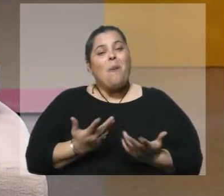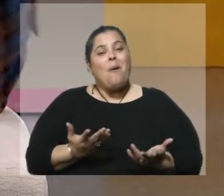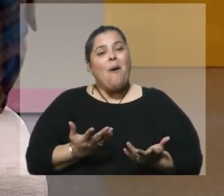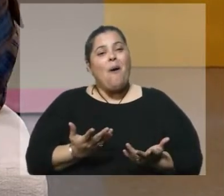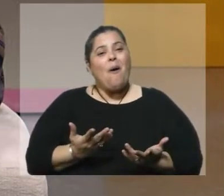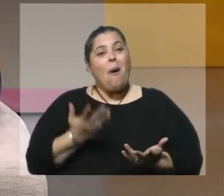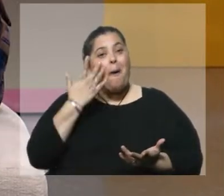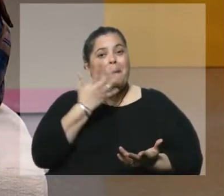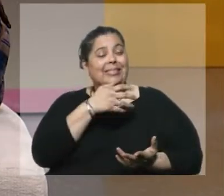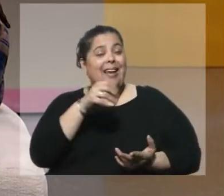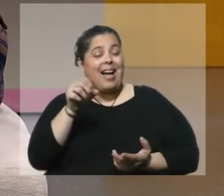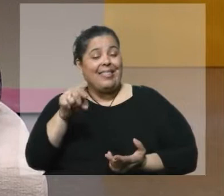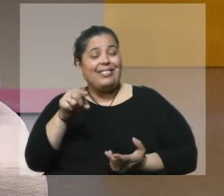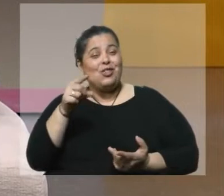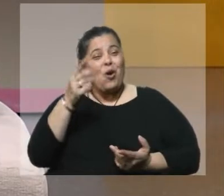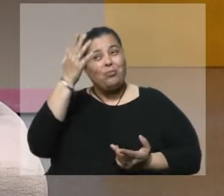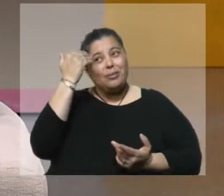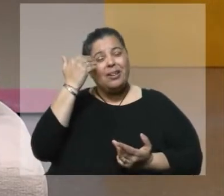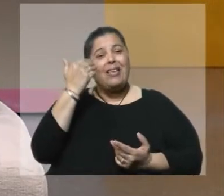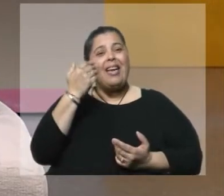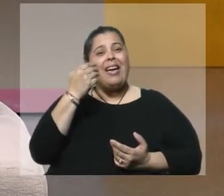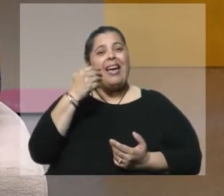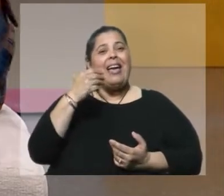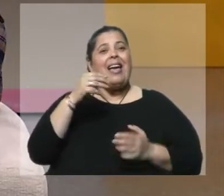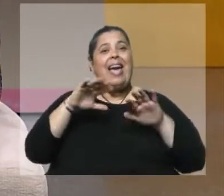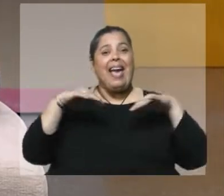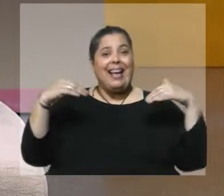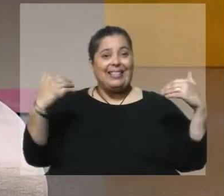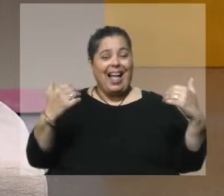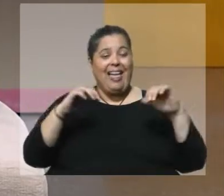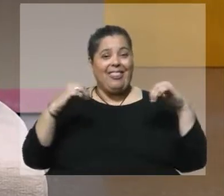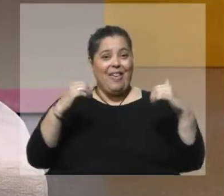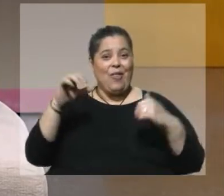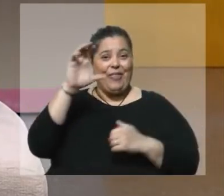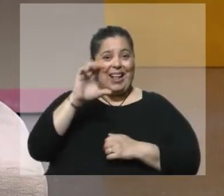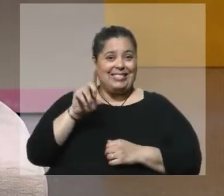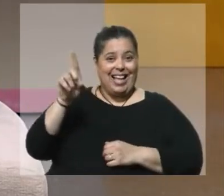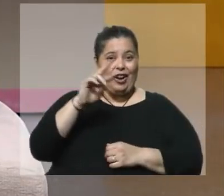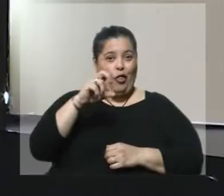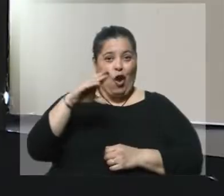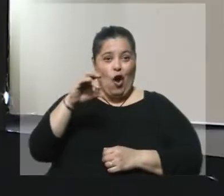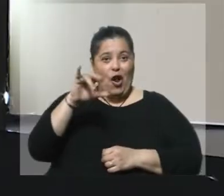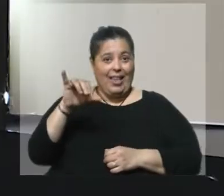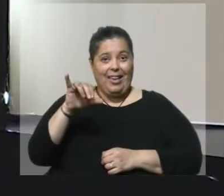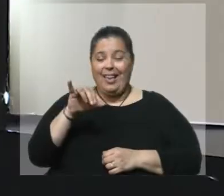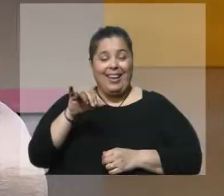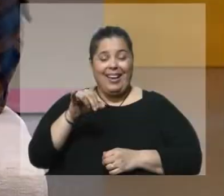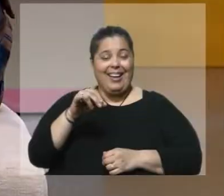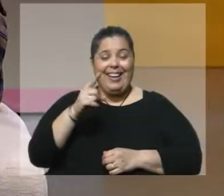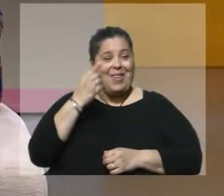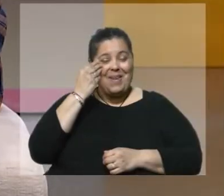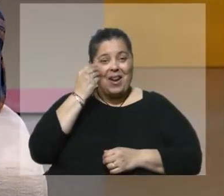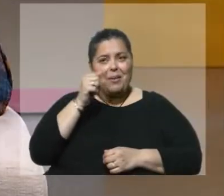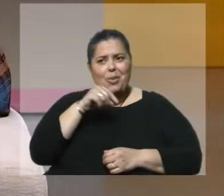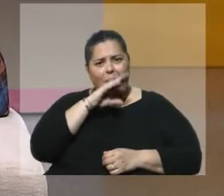como que me llevaste ahí porque me había olvidado de todo eso, de lo del trócoli y todo eso, es como... Me pareció rarísimo. Sí. Hablabas y